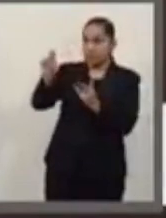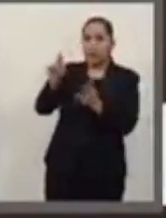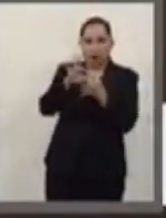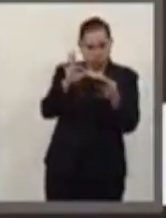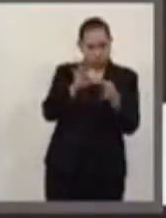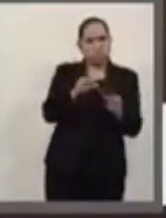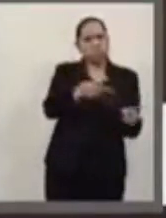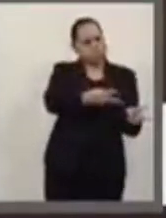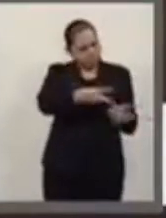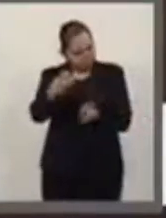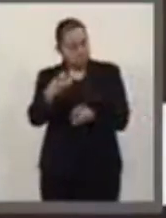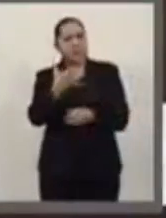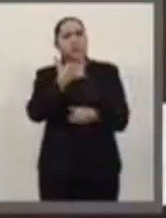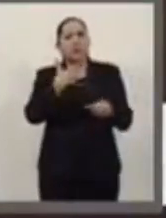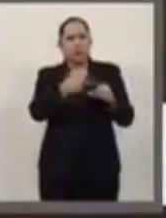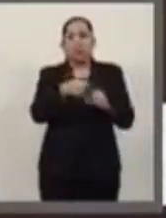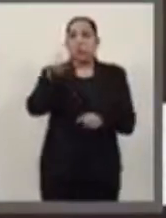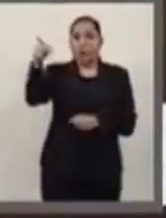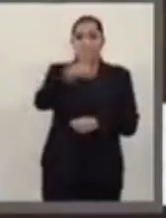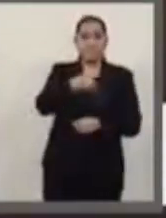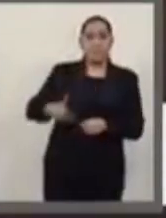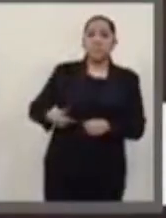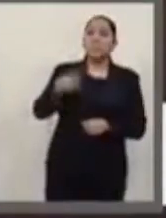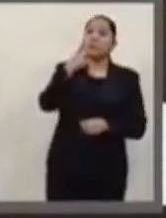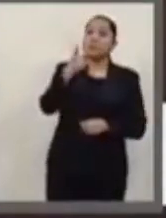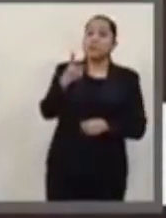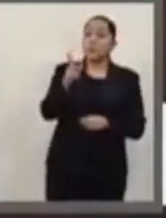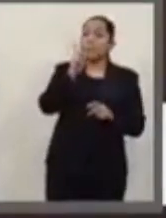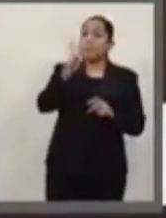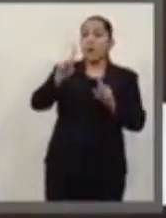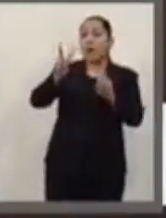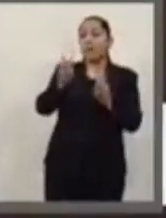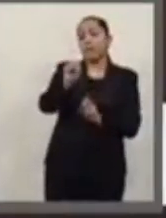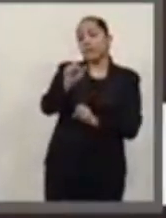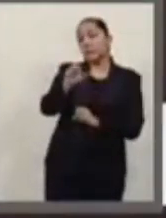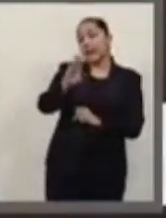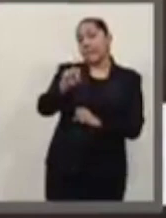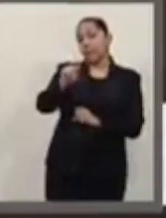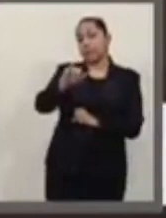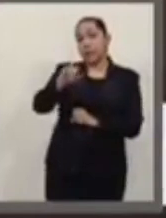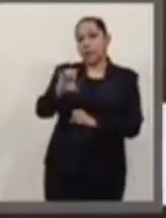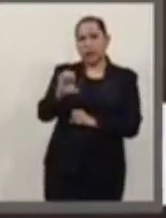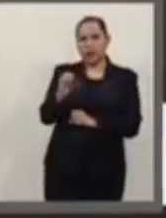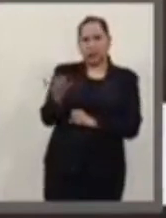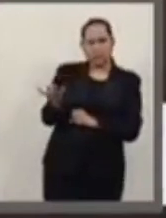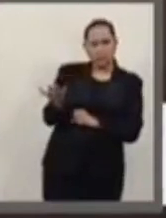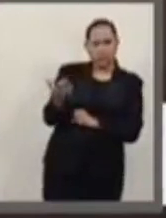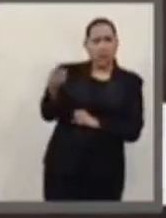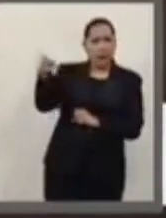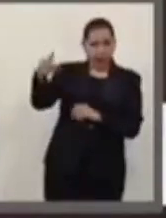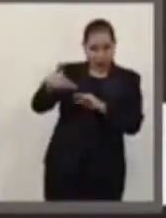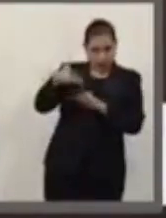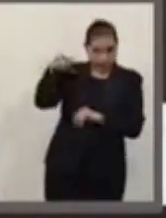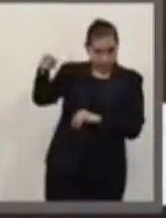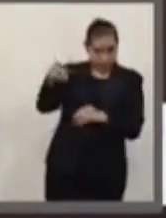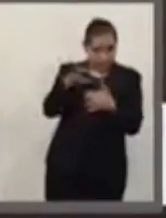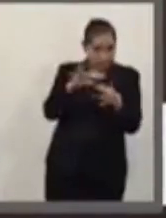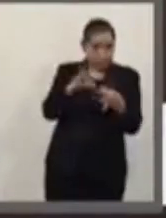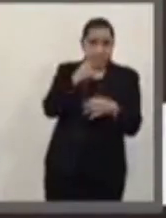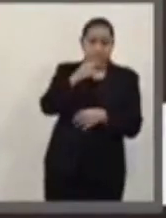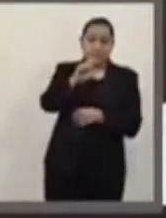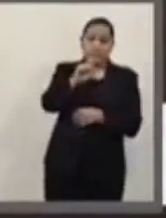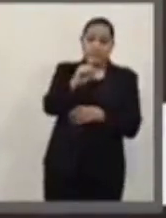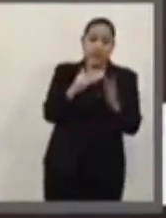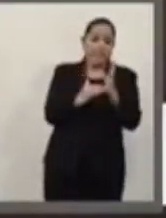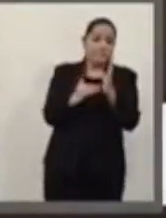El presidente dice que son 60 mil millones. Aquí el secretario de Hacienda dijo que eran 30 mil